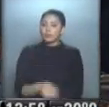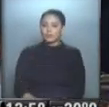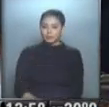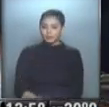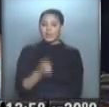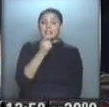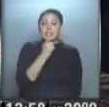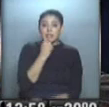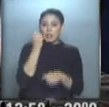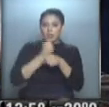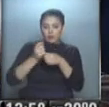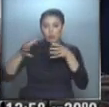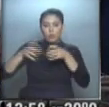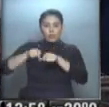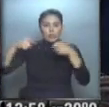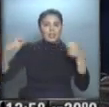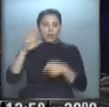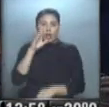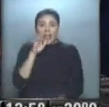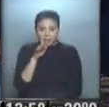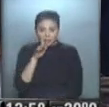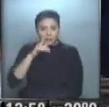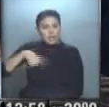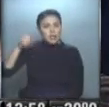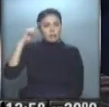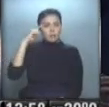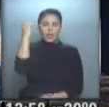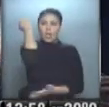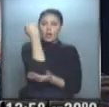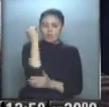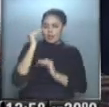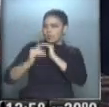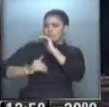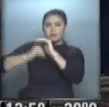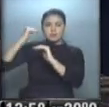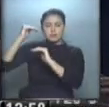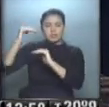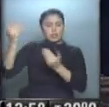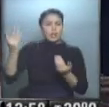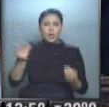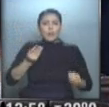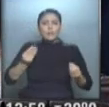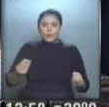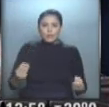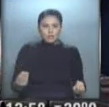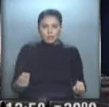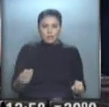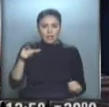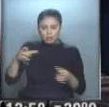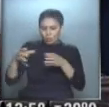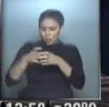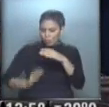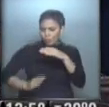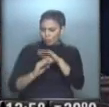la actividad del Grupo Clarín registra considerables economías de escala, ¿por qué no es potencialmente un